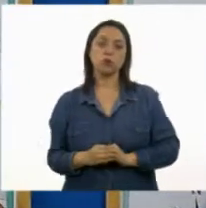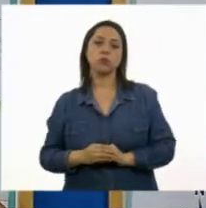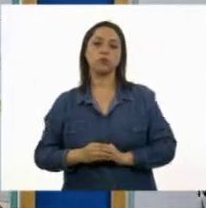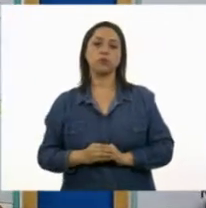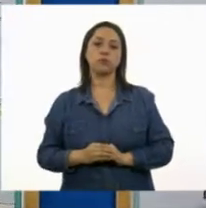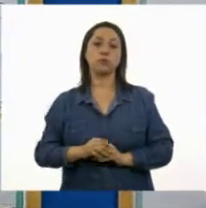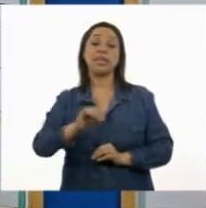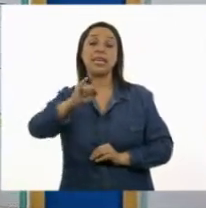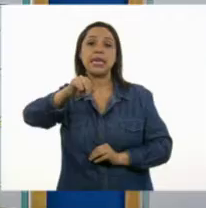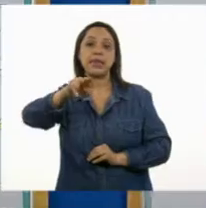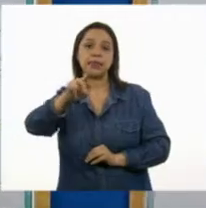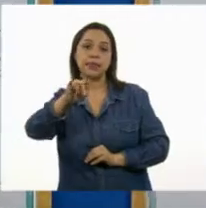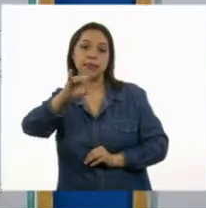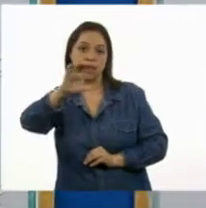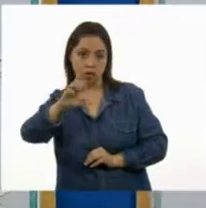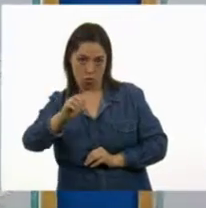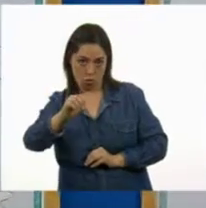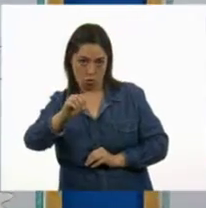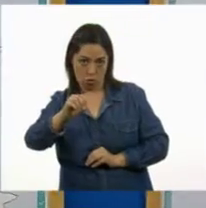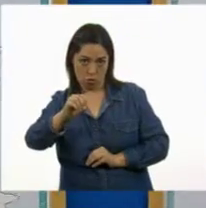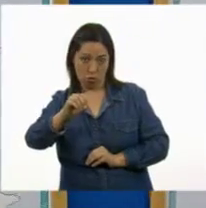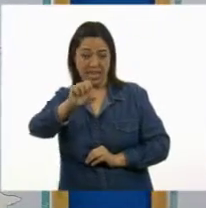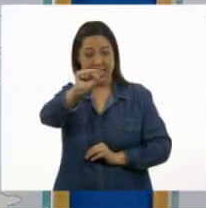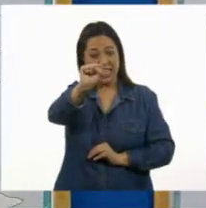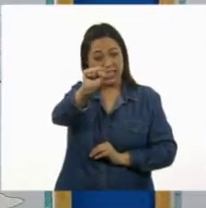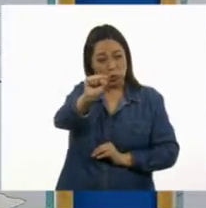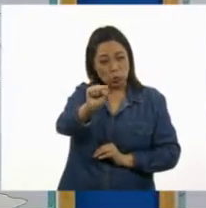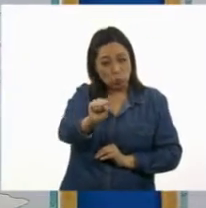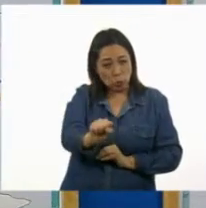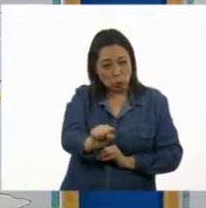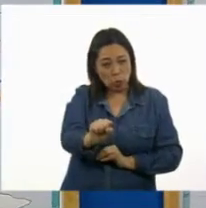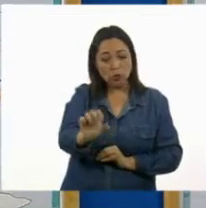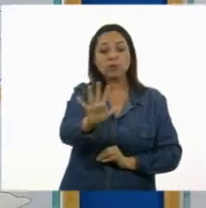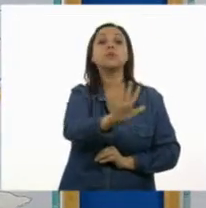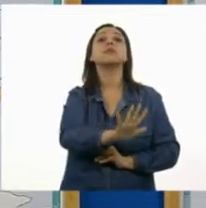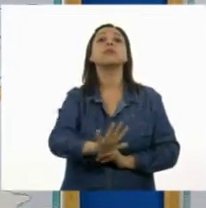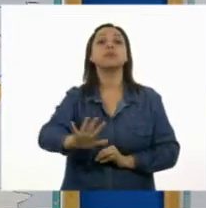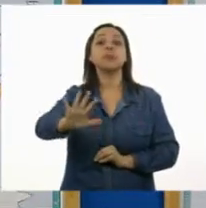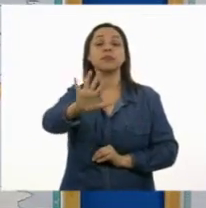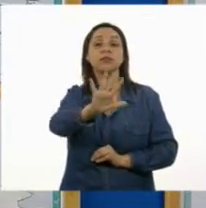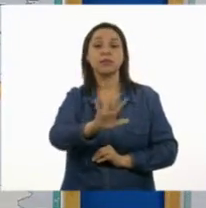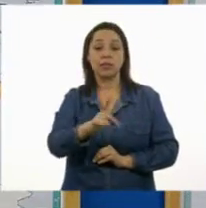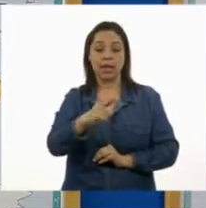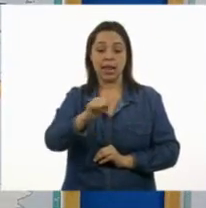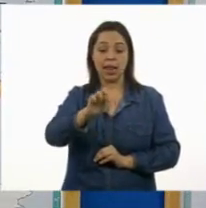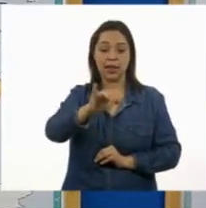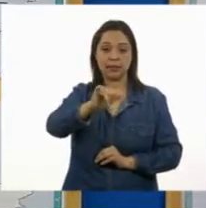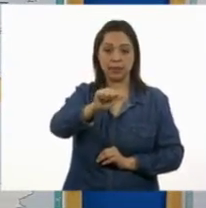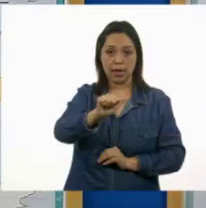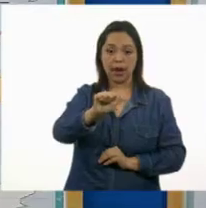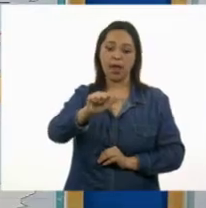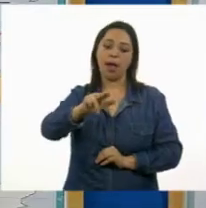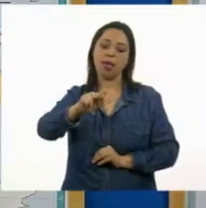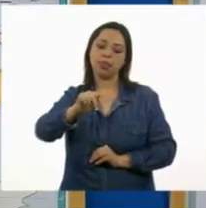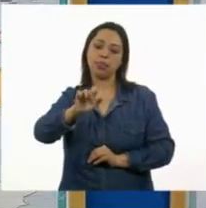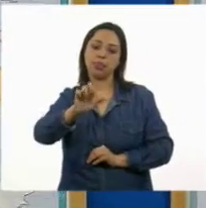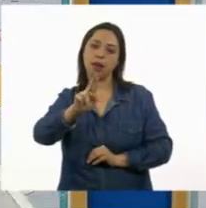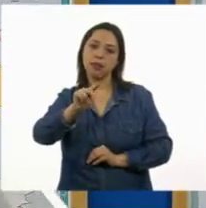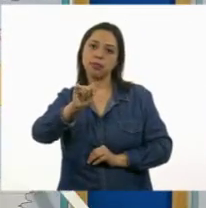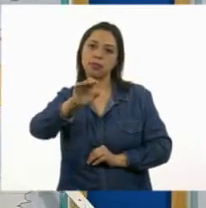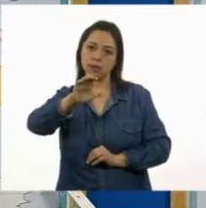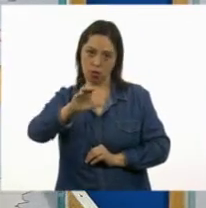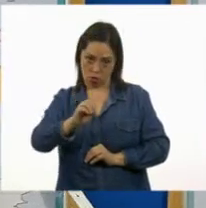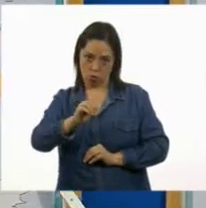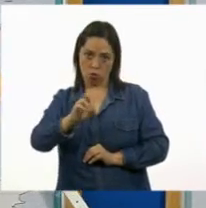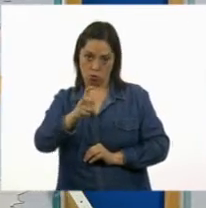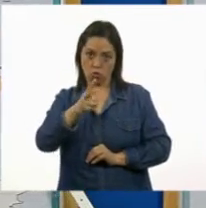el Índico, y muy al sur está el Océano Glacial Antártico. Tenemos